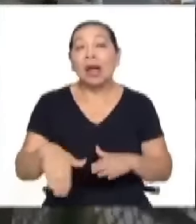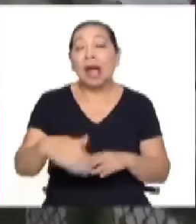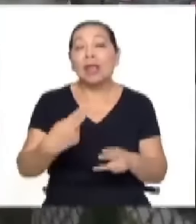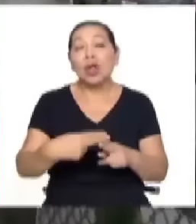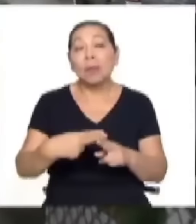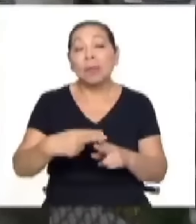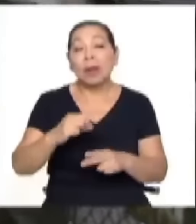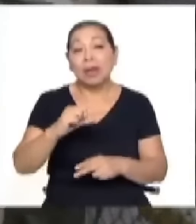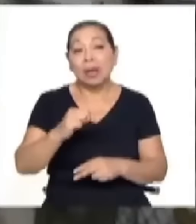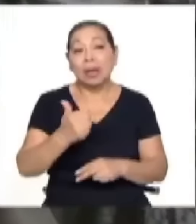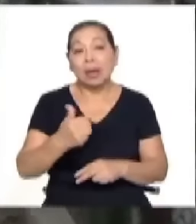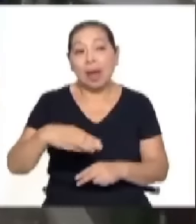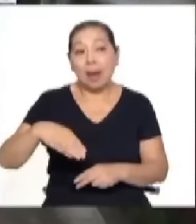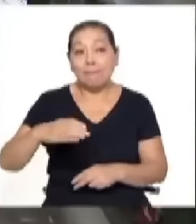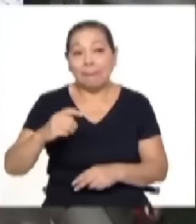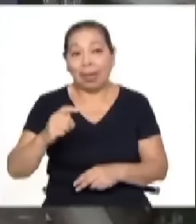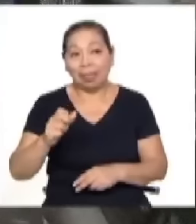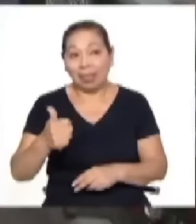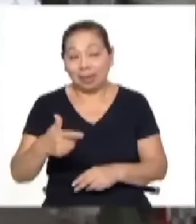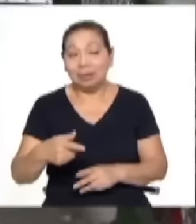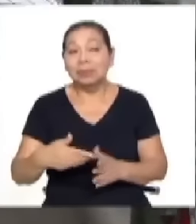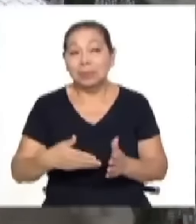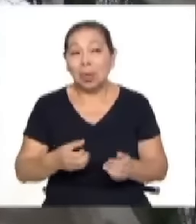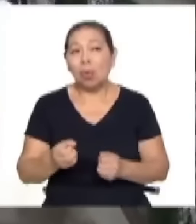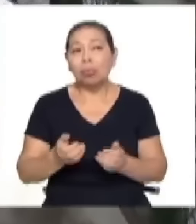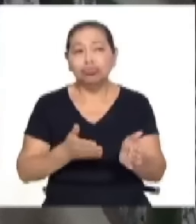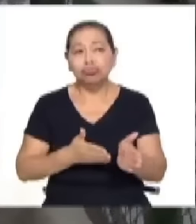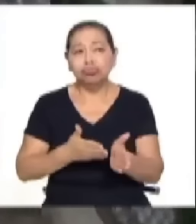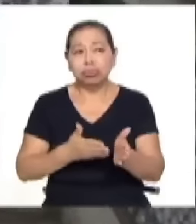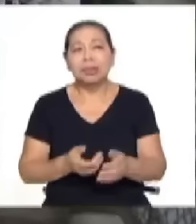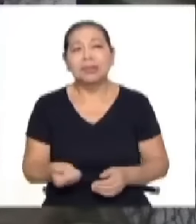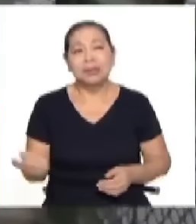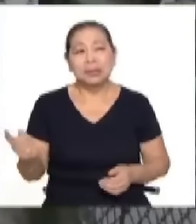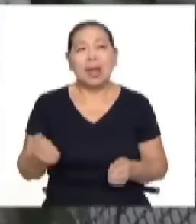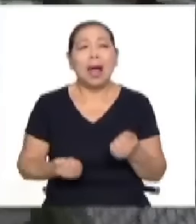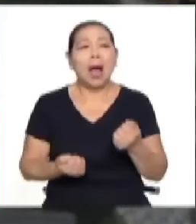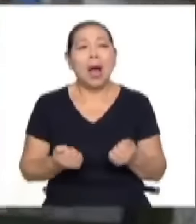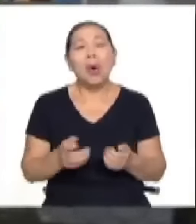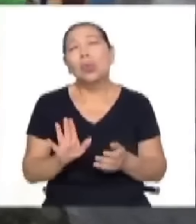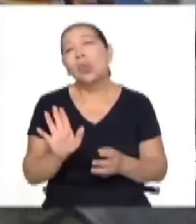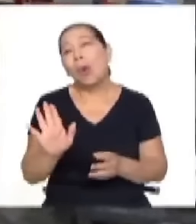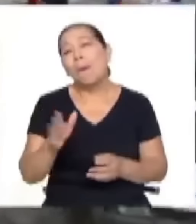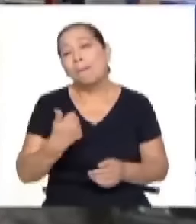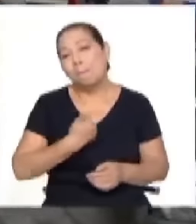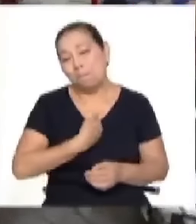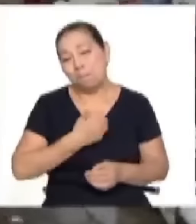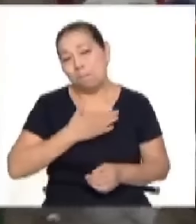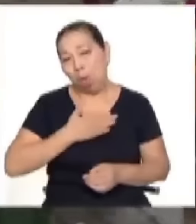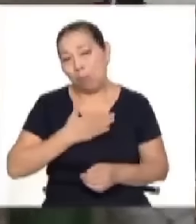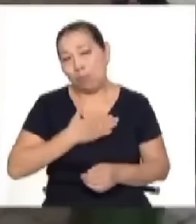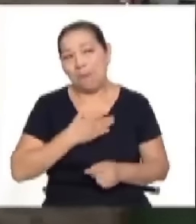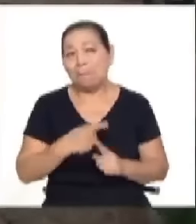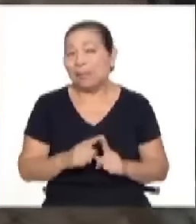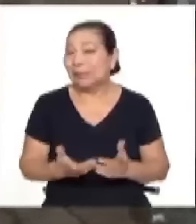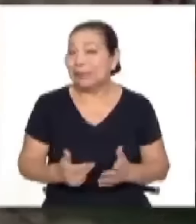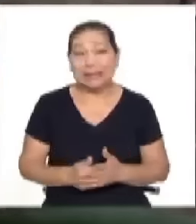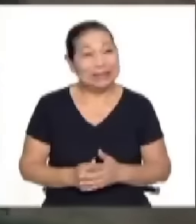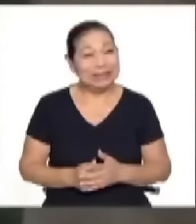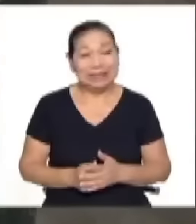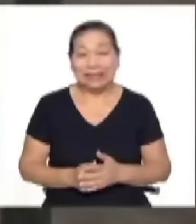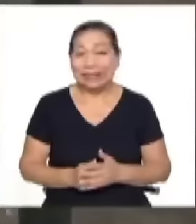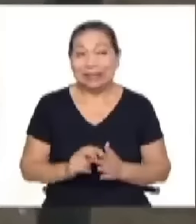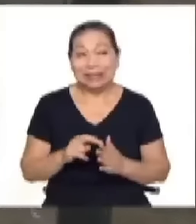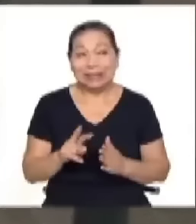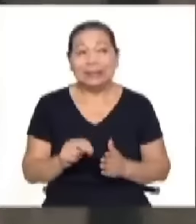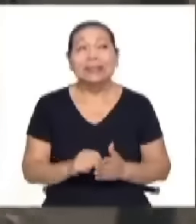Gambetta, hay una gran congestión vehicular. Los vehículos, los que vienen con autos particulares, así es, bueno, mientras vas